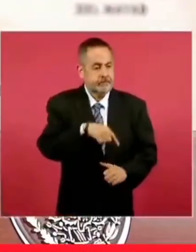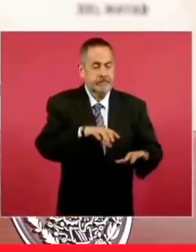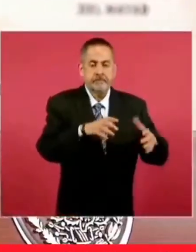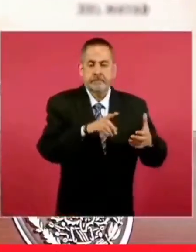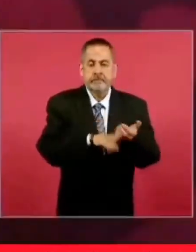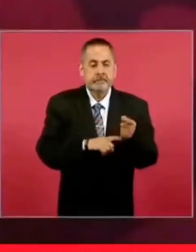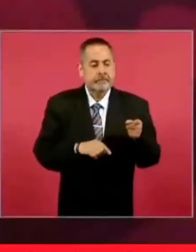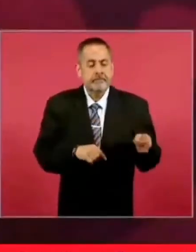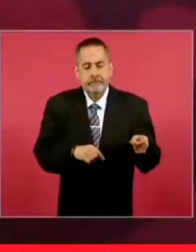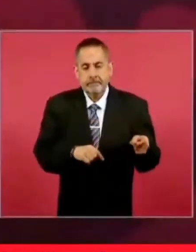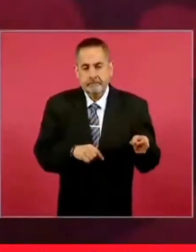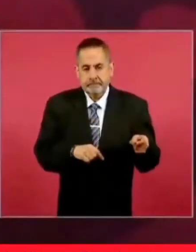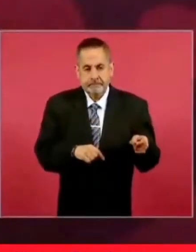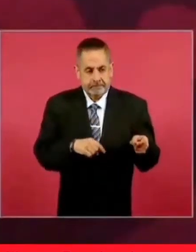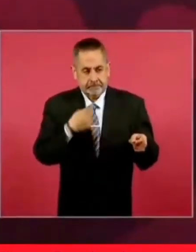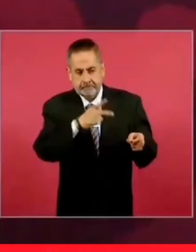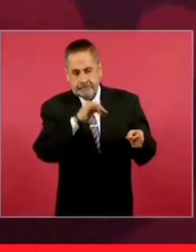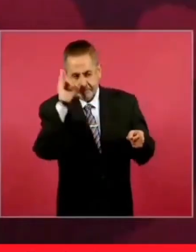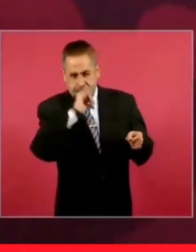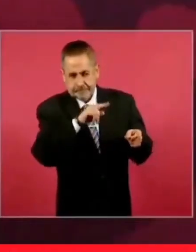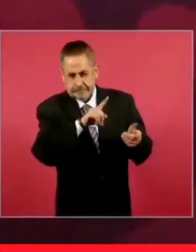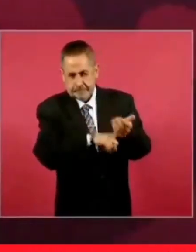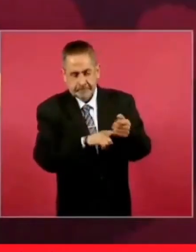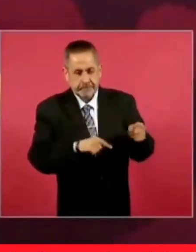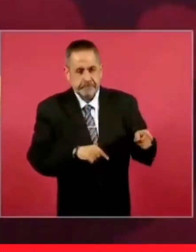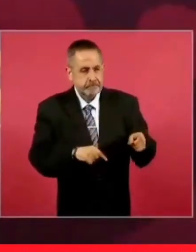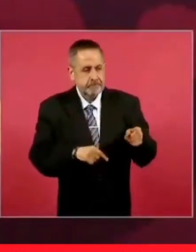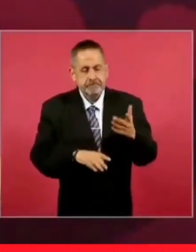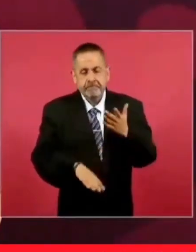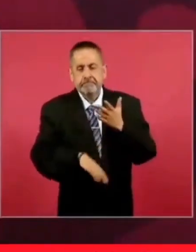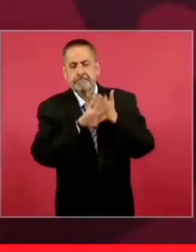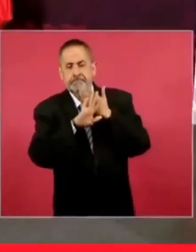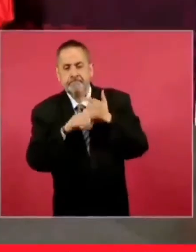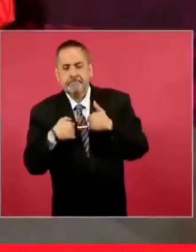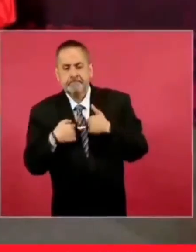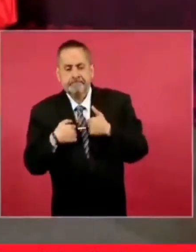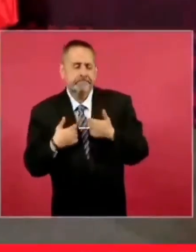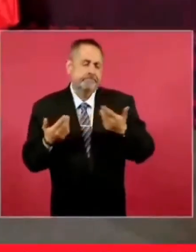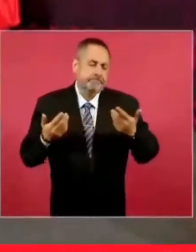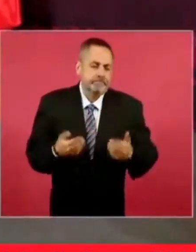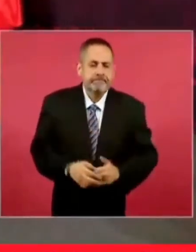de donde trabajan están en contra de nosotros.